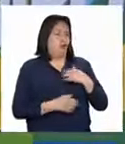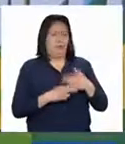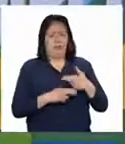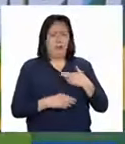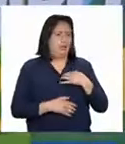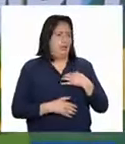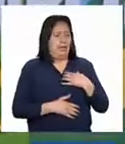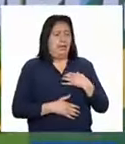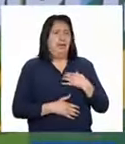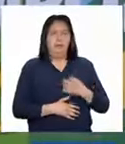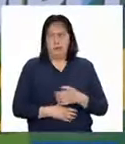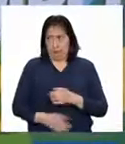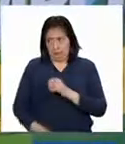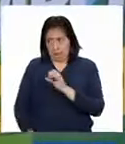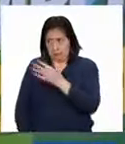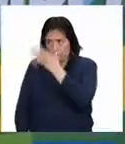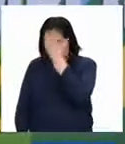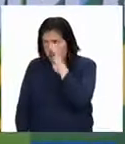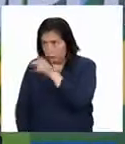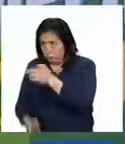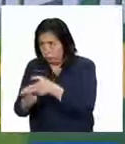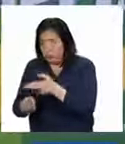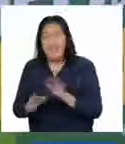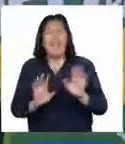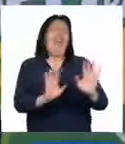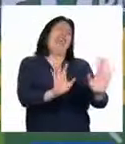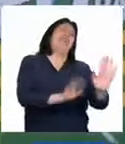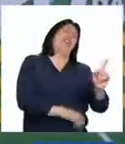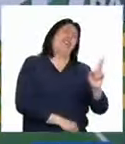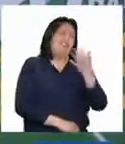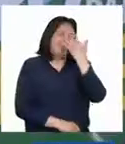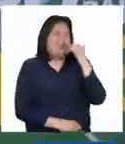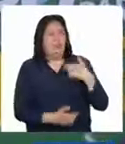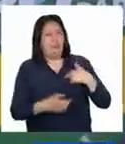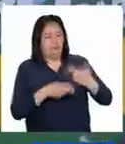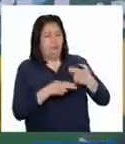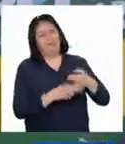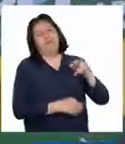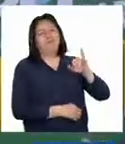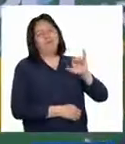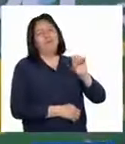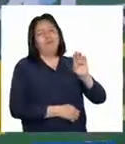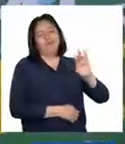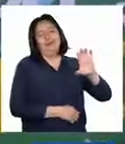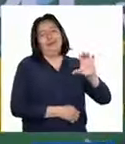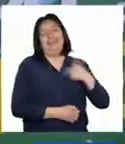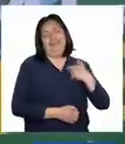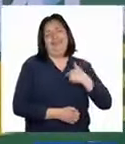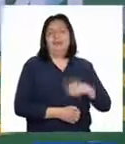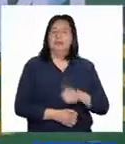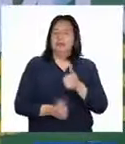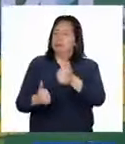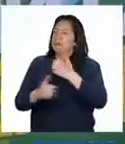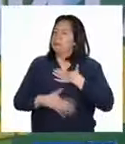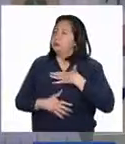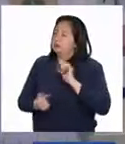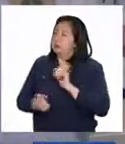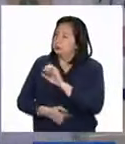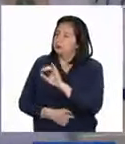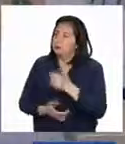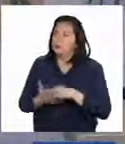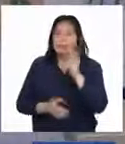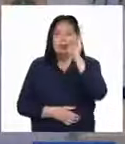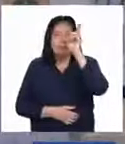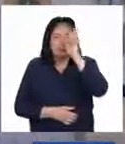cómo me llamo? No me digas que has olvidado tu nombre. No, claro que no. Yo soy Isaac. Sí, soy Isaac. Mucho gusto, Isaac.